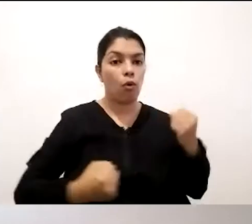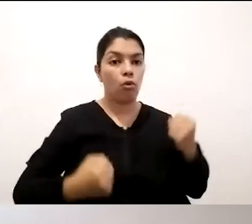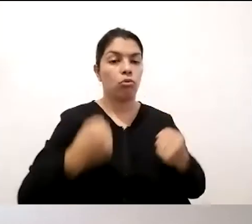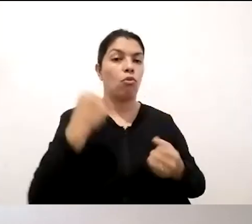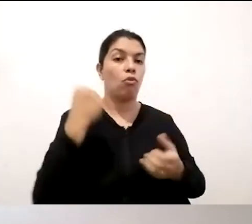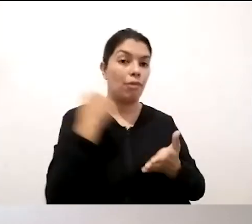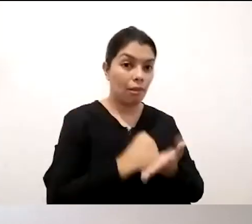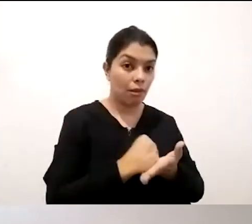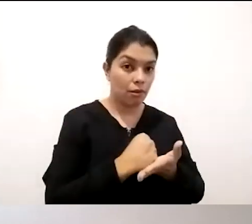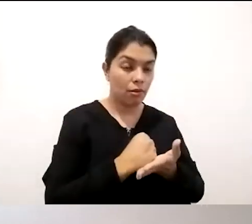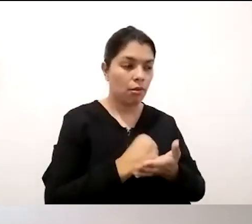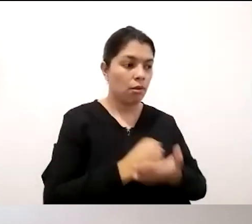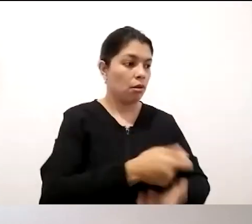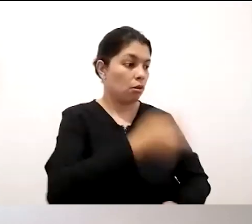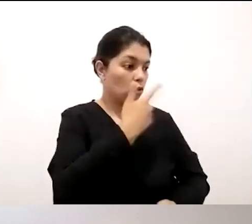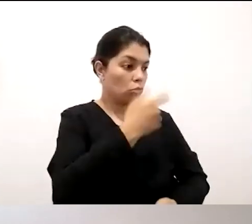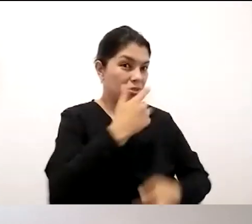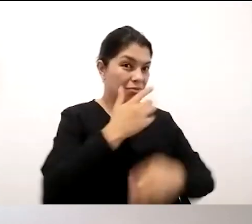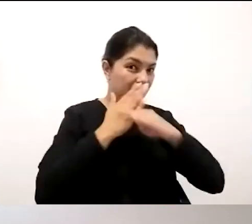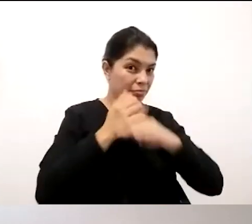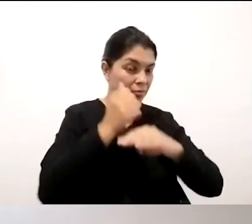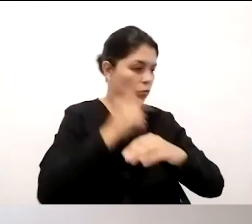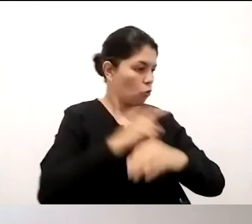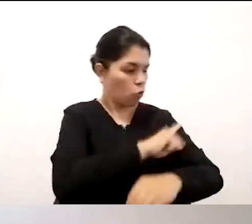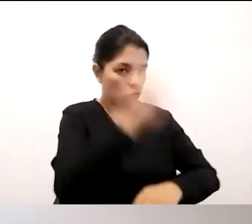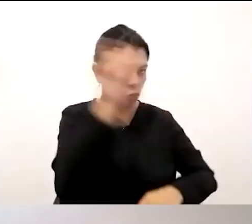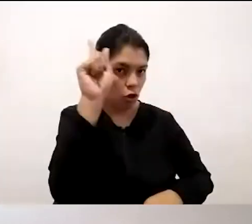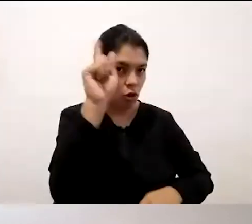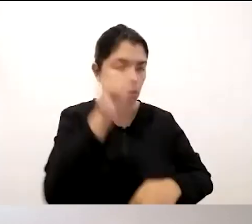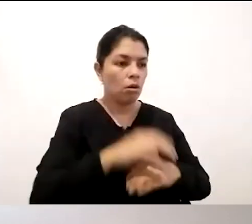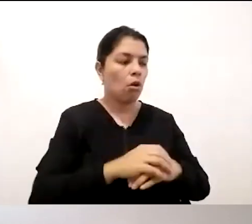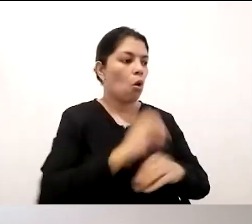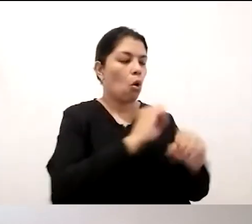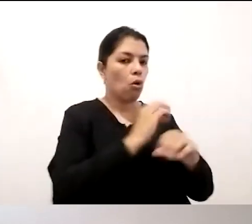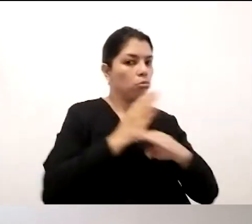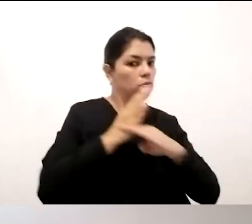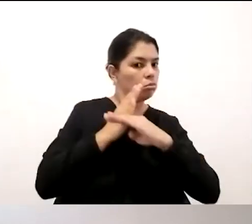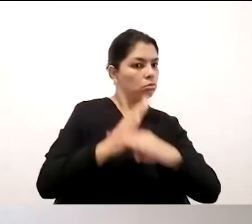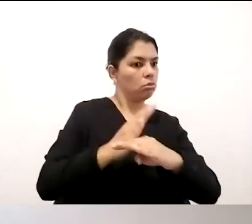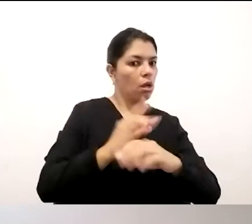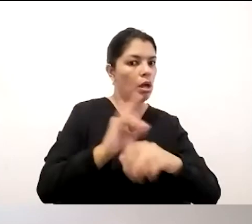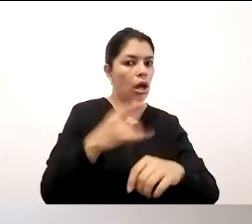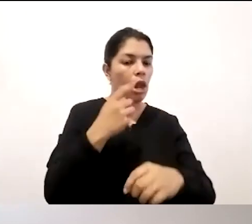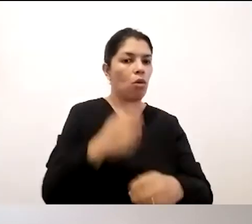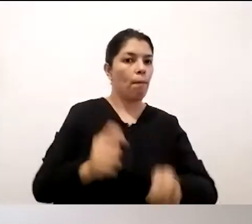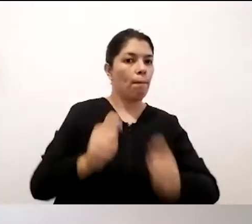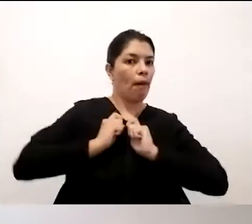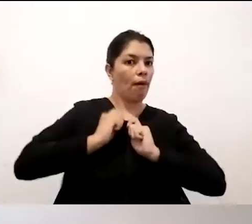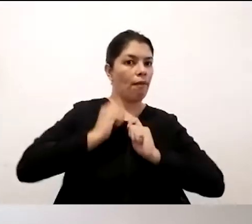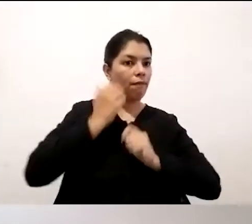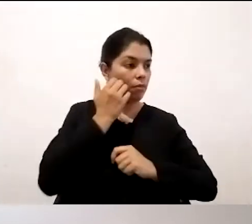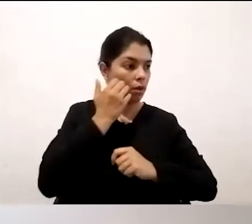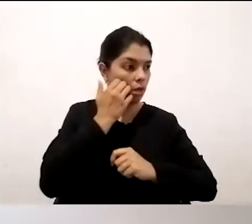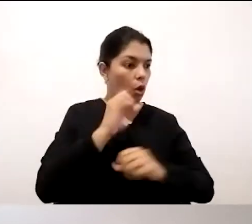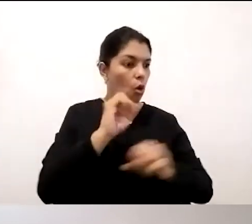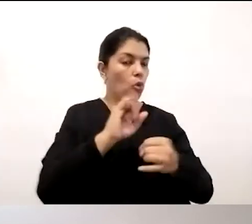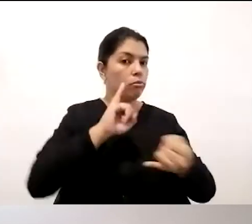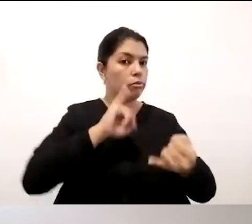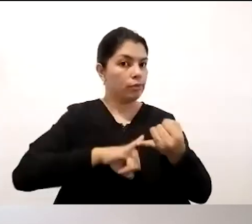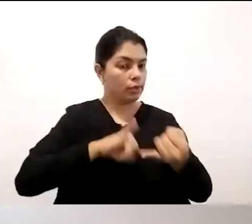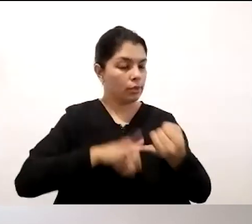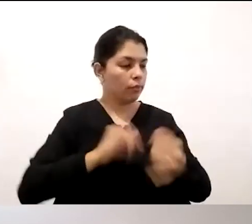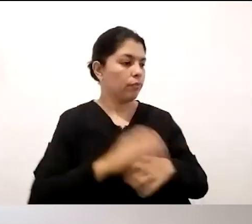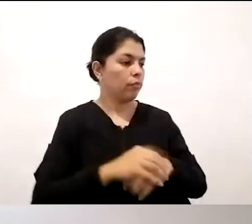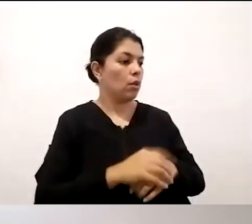negación a los derechos de protección contra las enfermedades de transmisión sexual y el VIH-Sida, la tortura de personas protegidas y